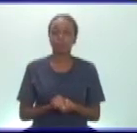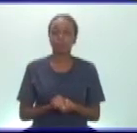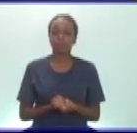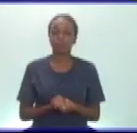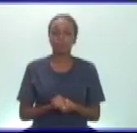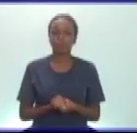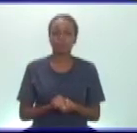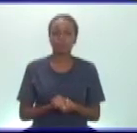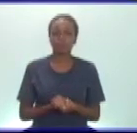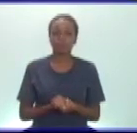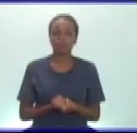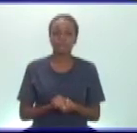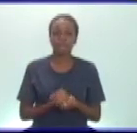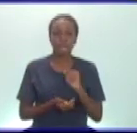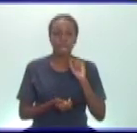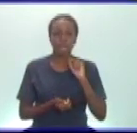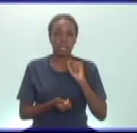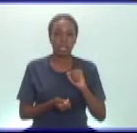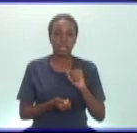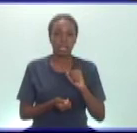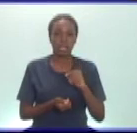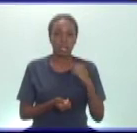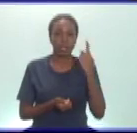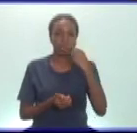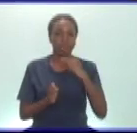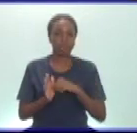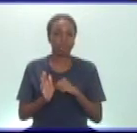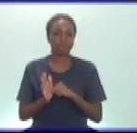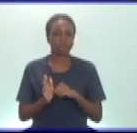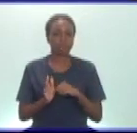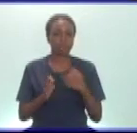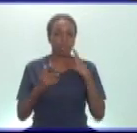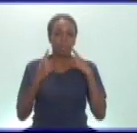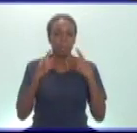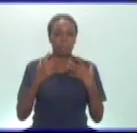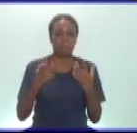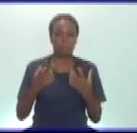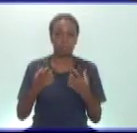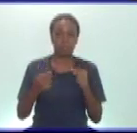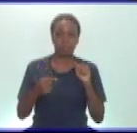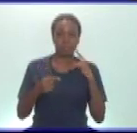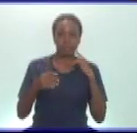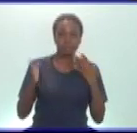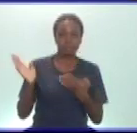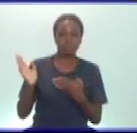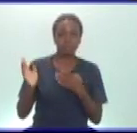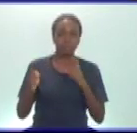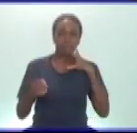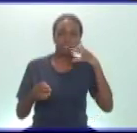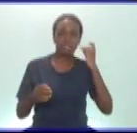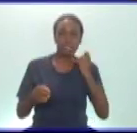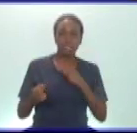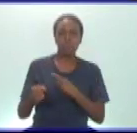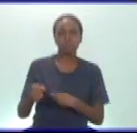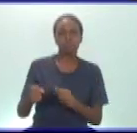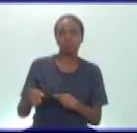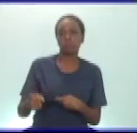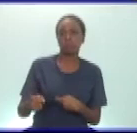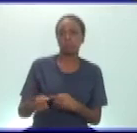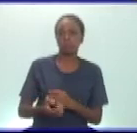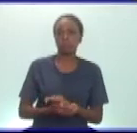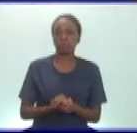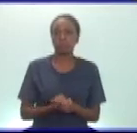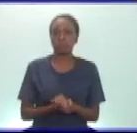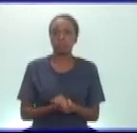máquina épica. Por tanto, el carácter de epopeya es muy importante, porque es cierto que hubo guerras, es cierto que